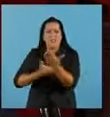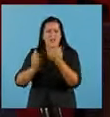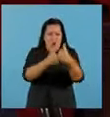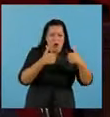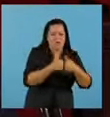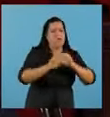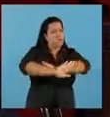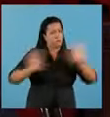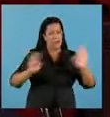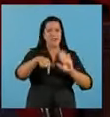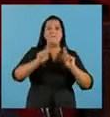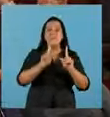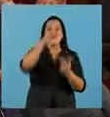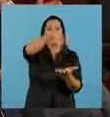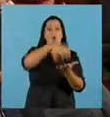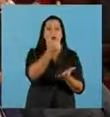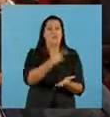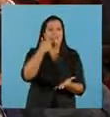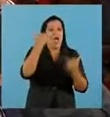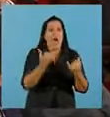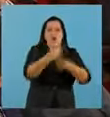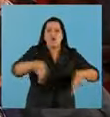que exista en el organismo sobre el tema.